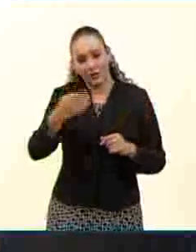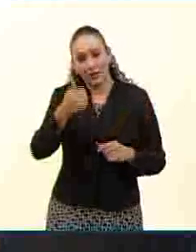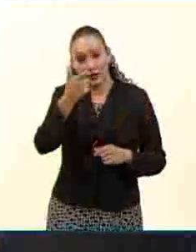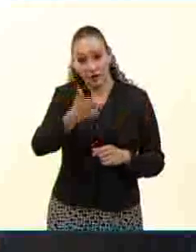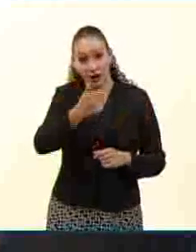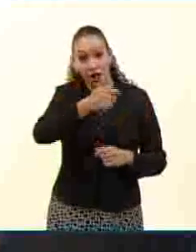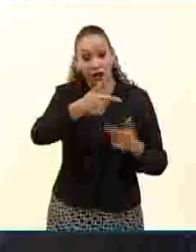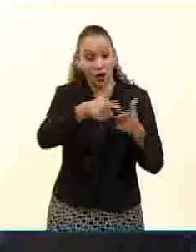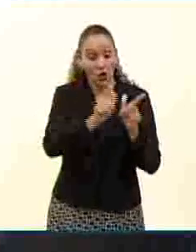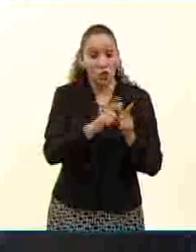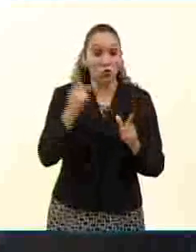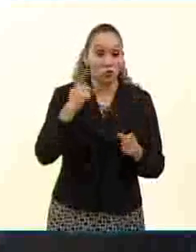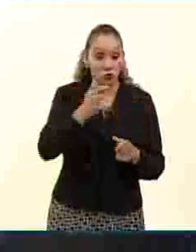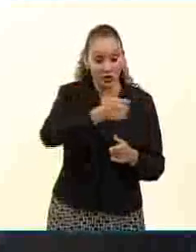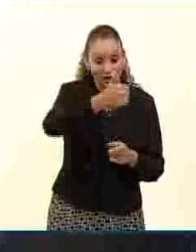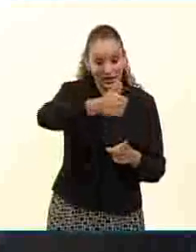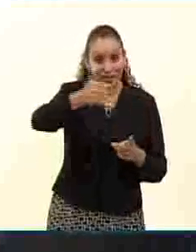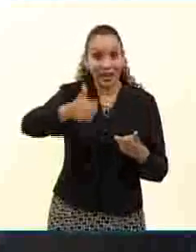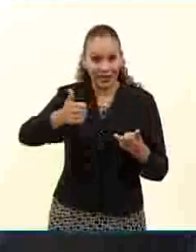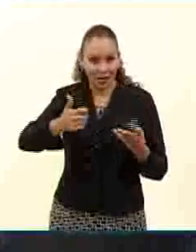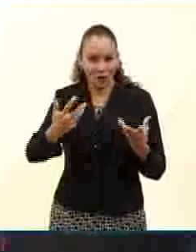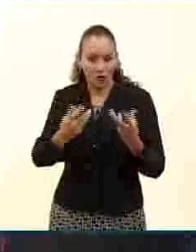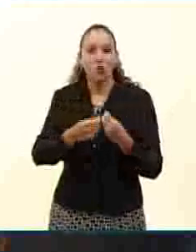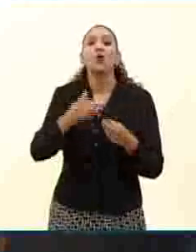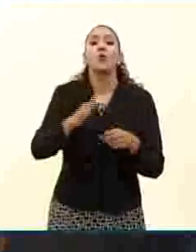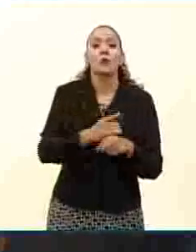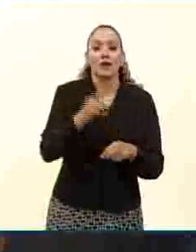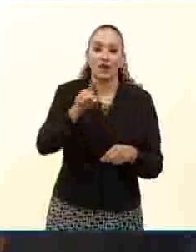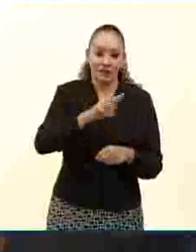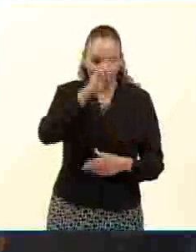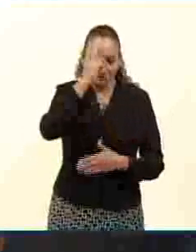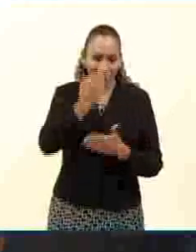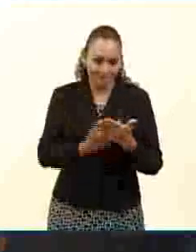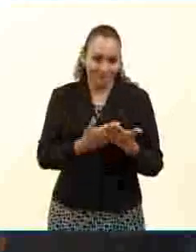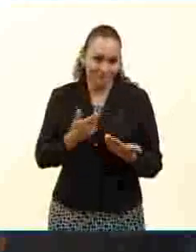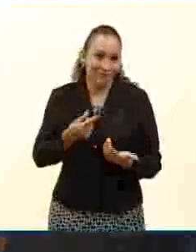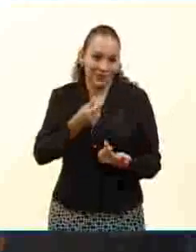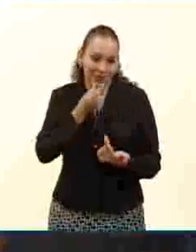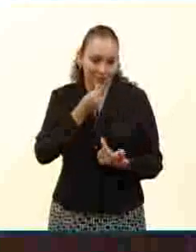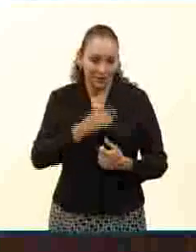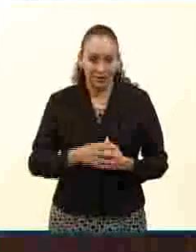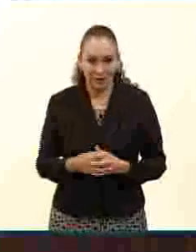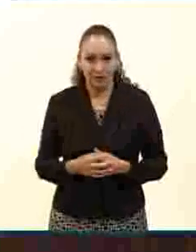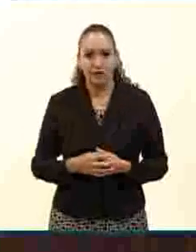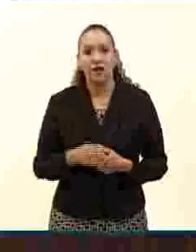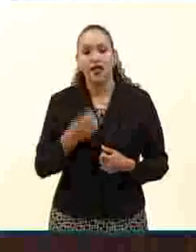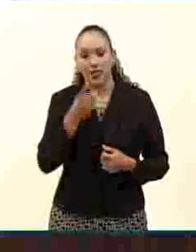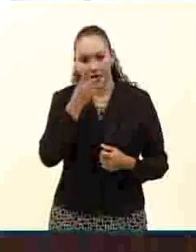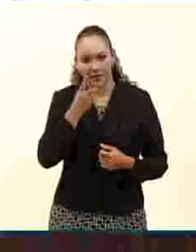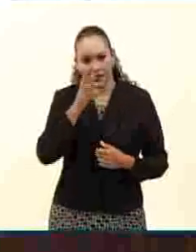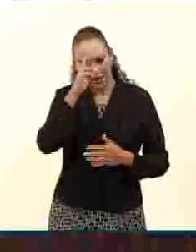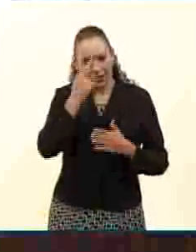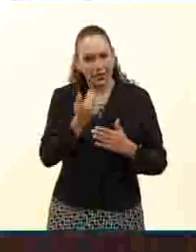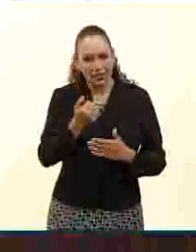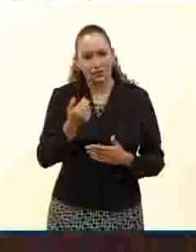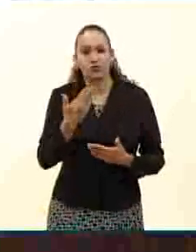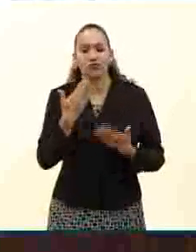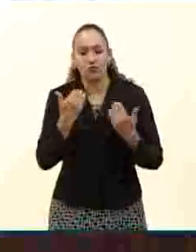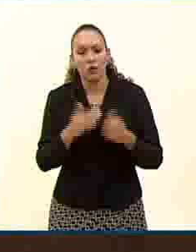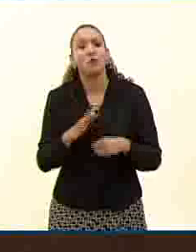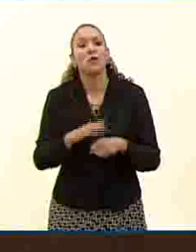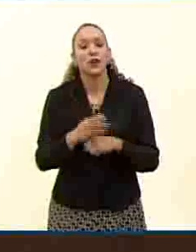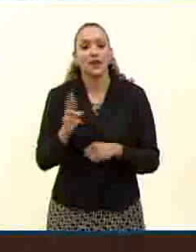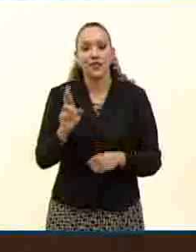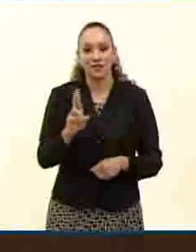de los partidos que integran dicha alianza por faltar a su deber de cuidado. Se consideran infundados e inoperantes los argumentos de